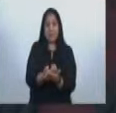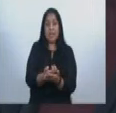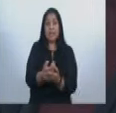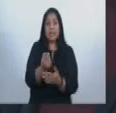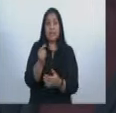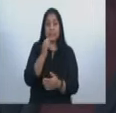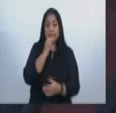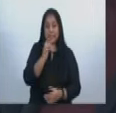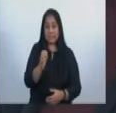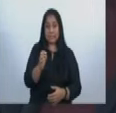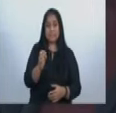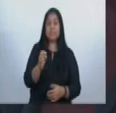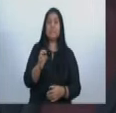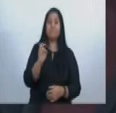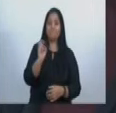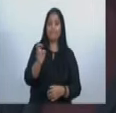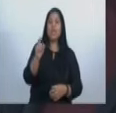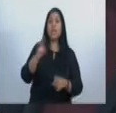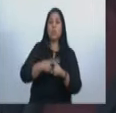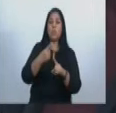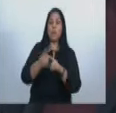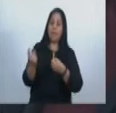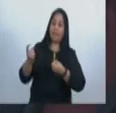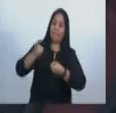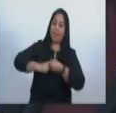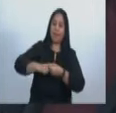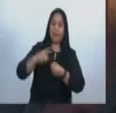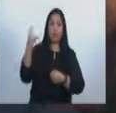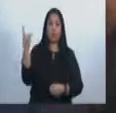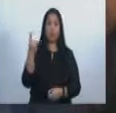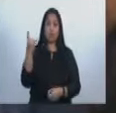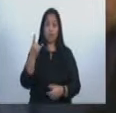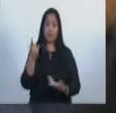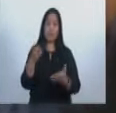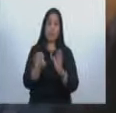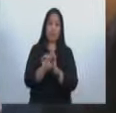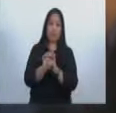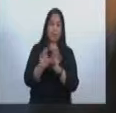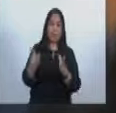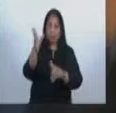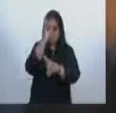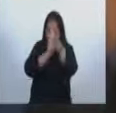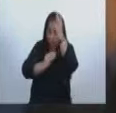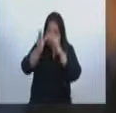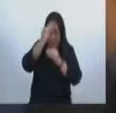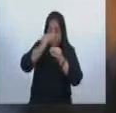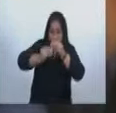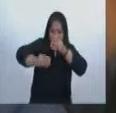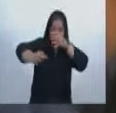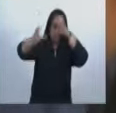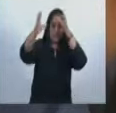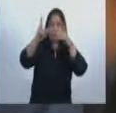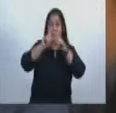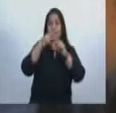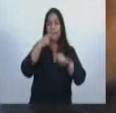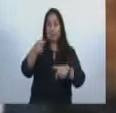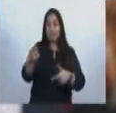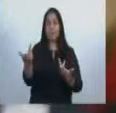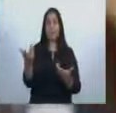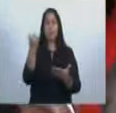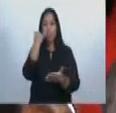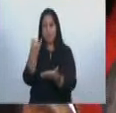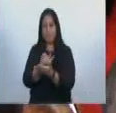es cuando la participación de las universidades como centros de producción de conocimiento como centros de producción